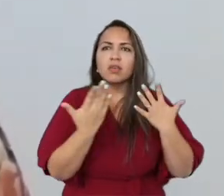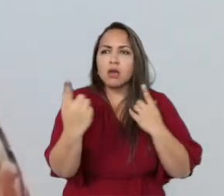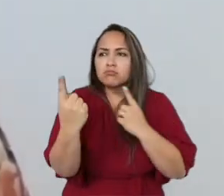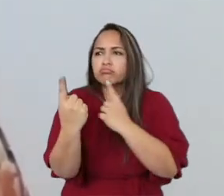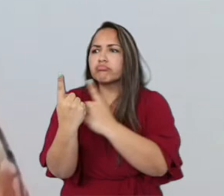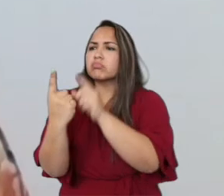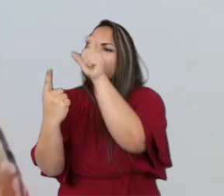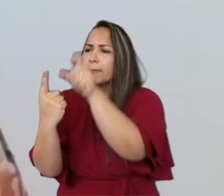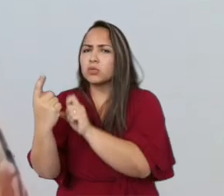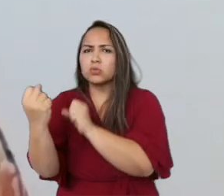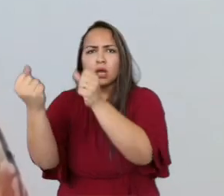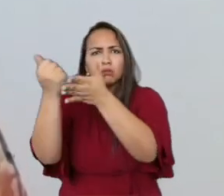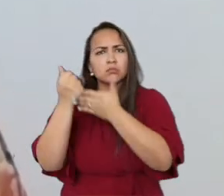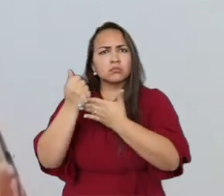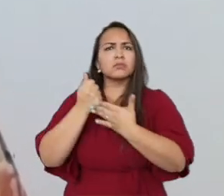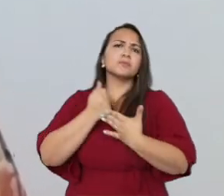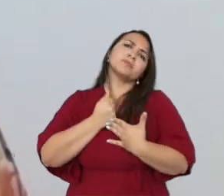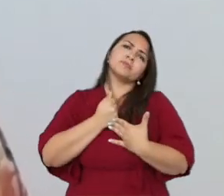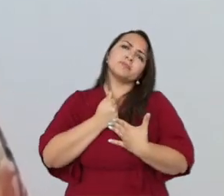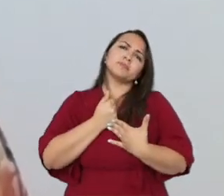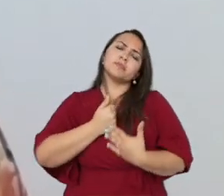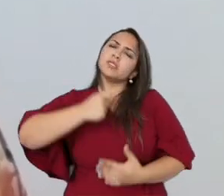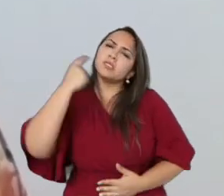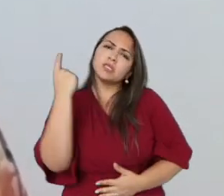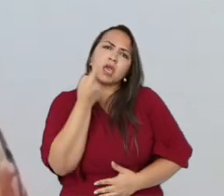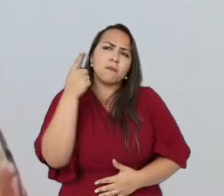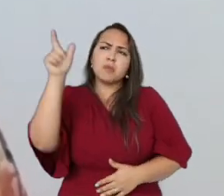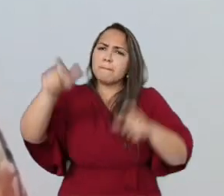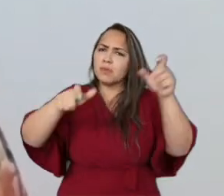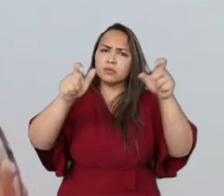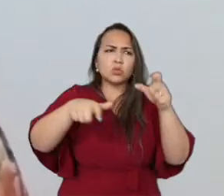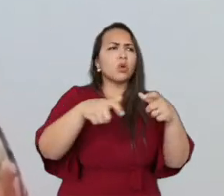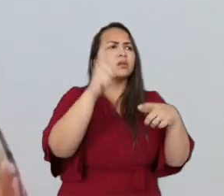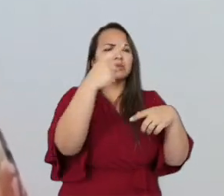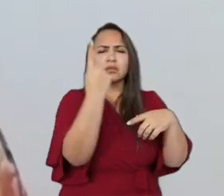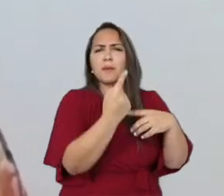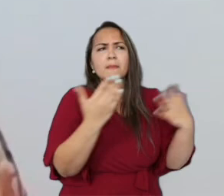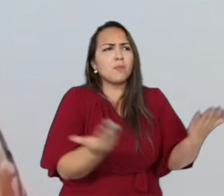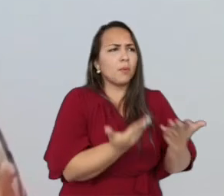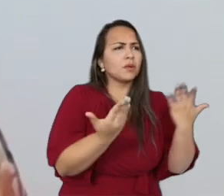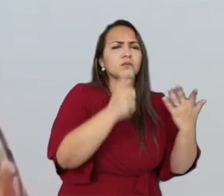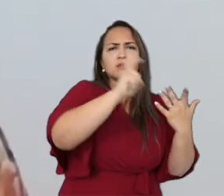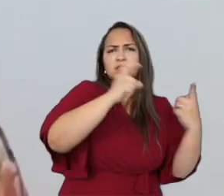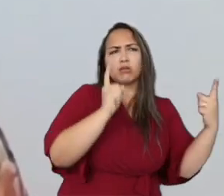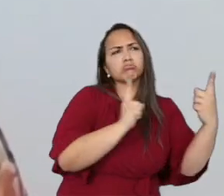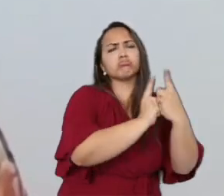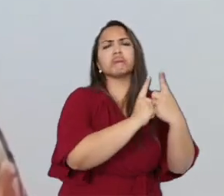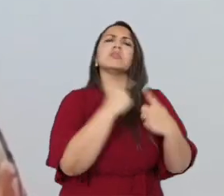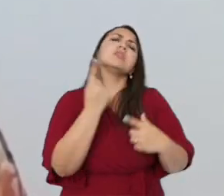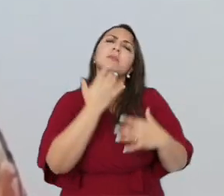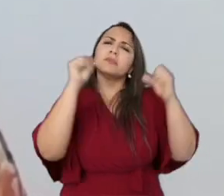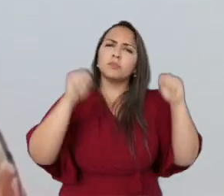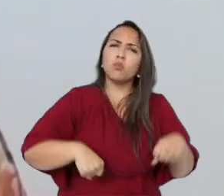acercarse a otra persona que les pueda ayudar. Siempre habrá alguien, siempre habrá el momento, siempre habrá